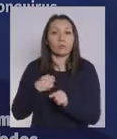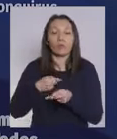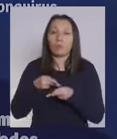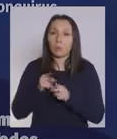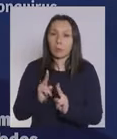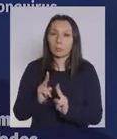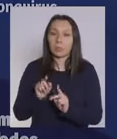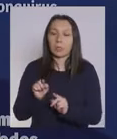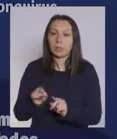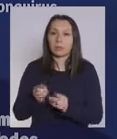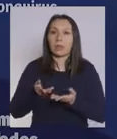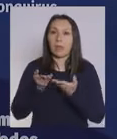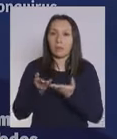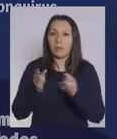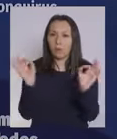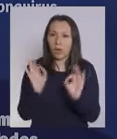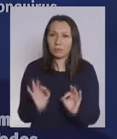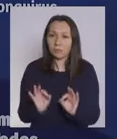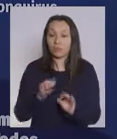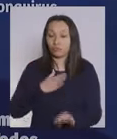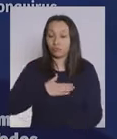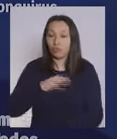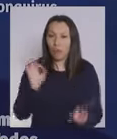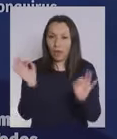permitirle dar una explicación,